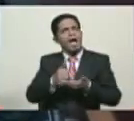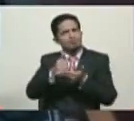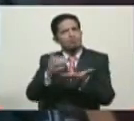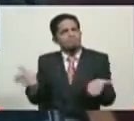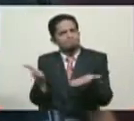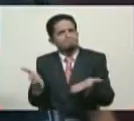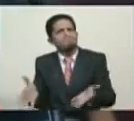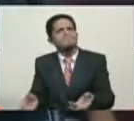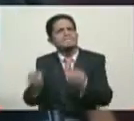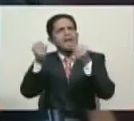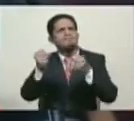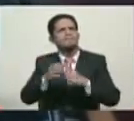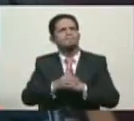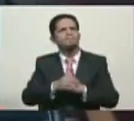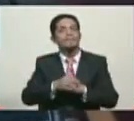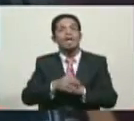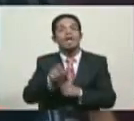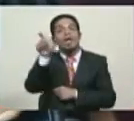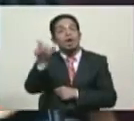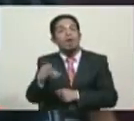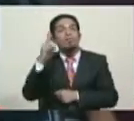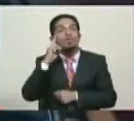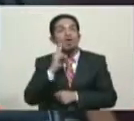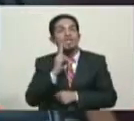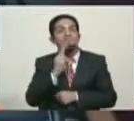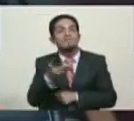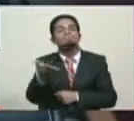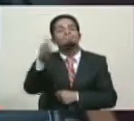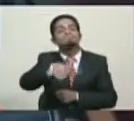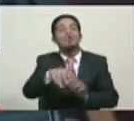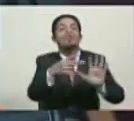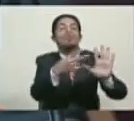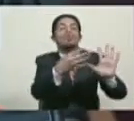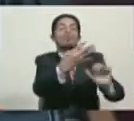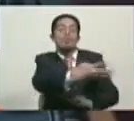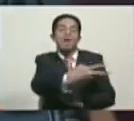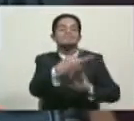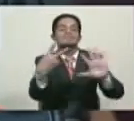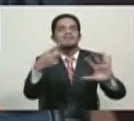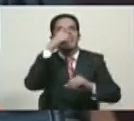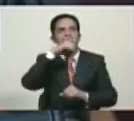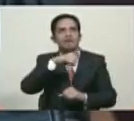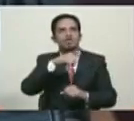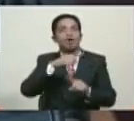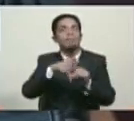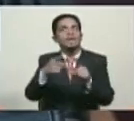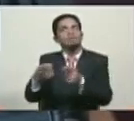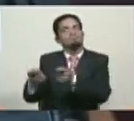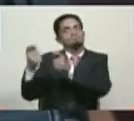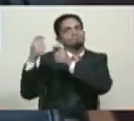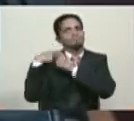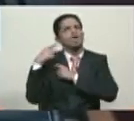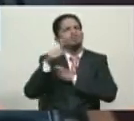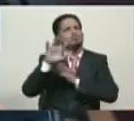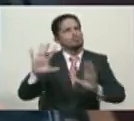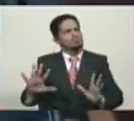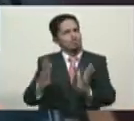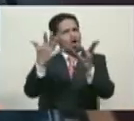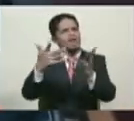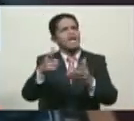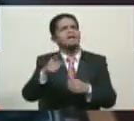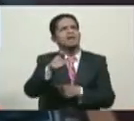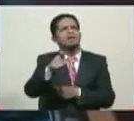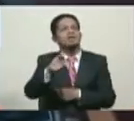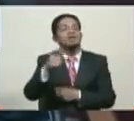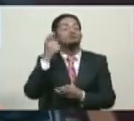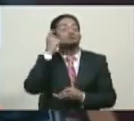salvan. Bolívar se nos fue a los 47 años y nos dejó para la eternidad su gloria, su legado.